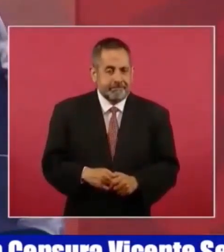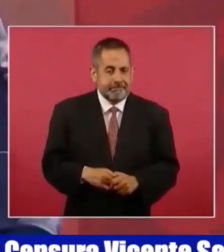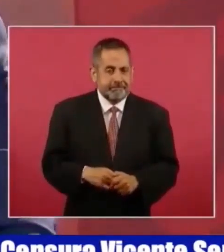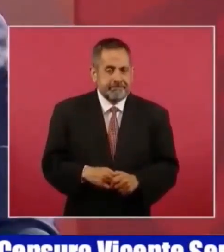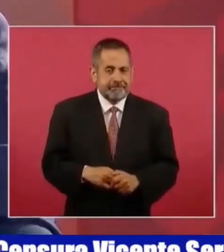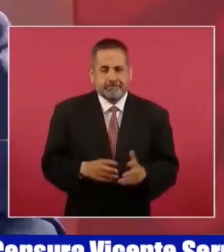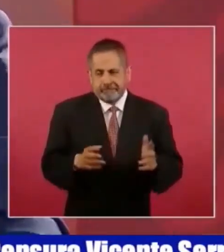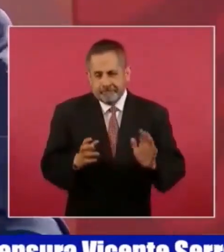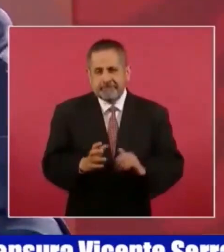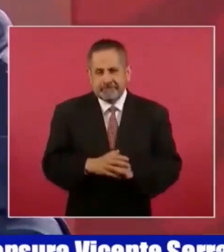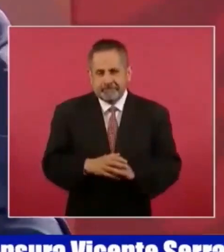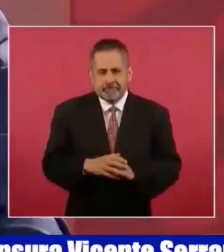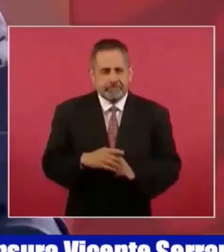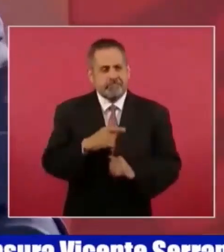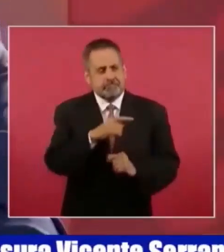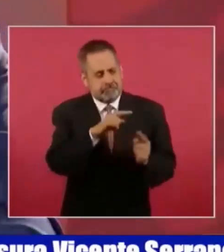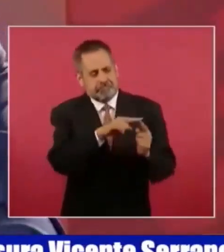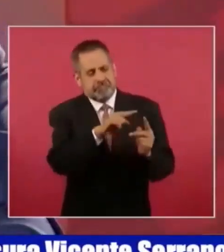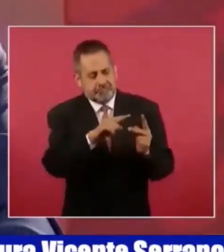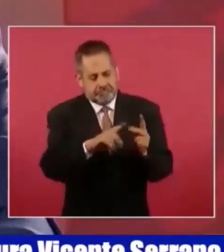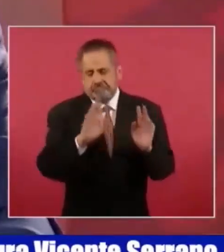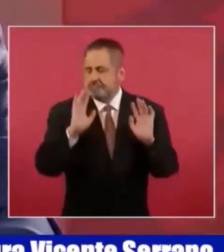cuando menos hay que reconocerle que